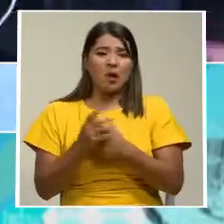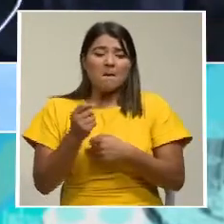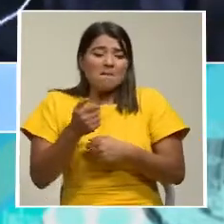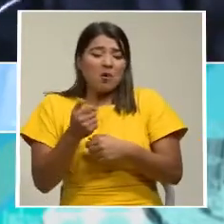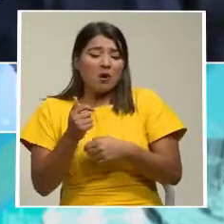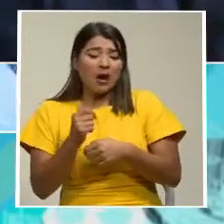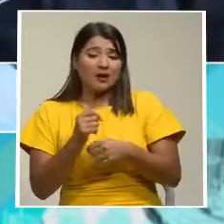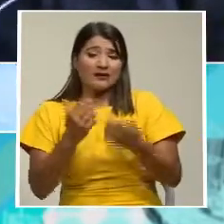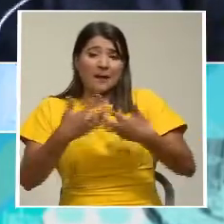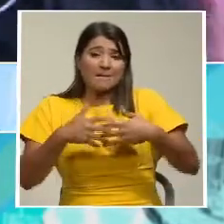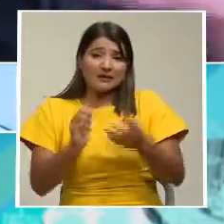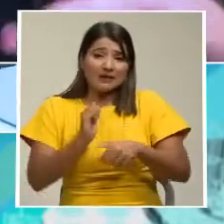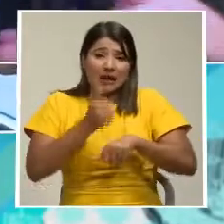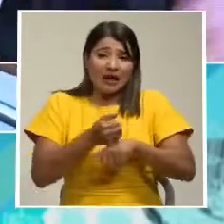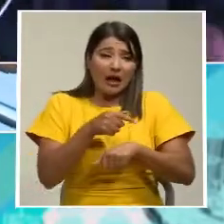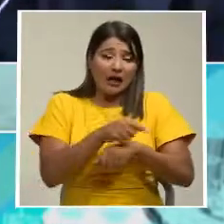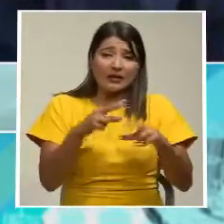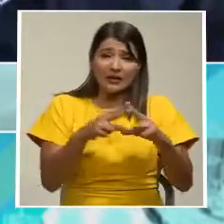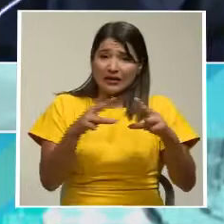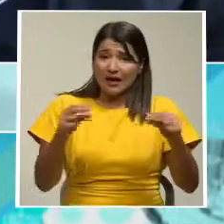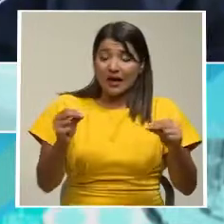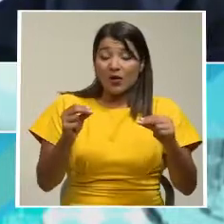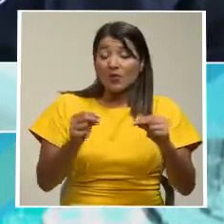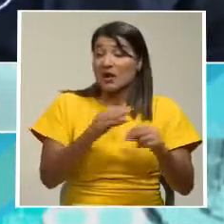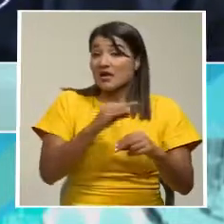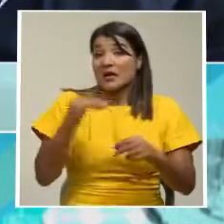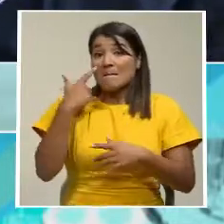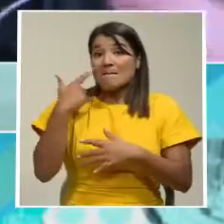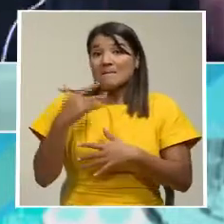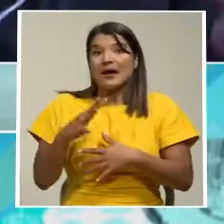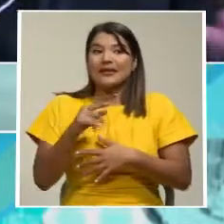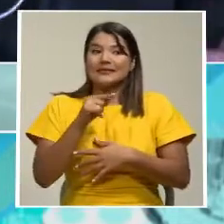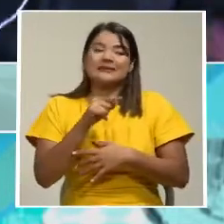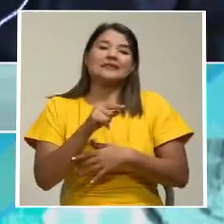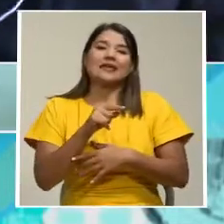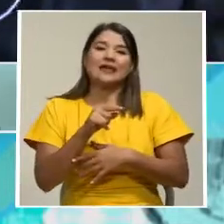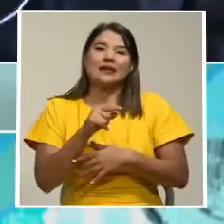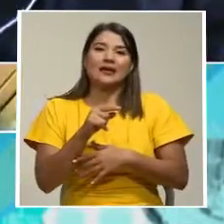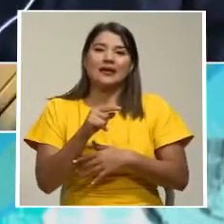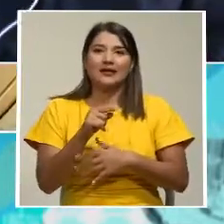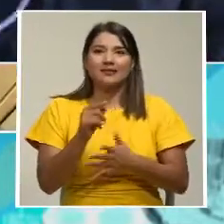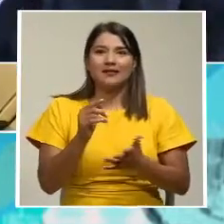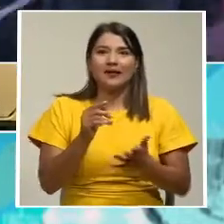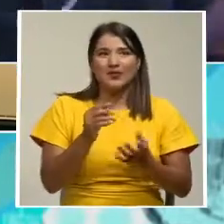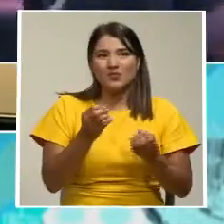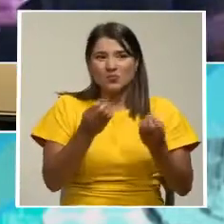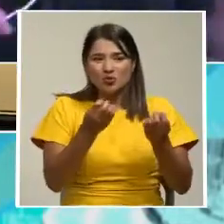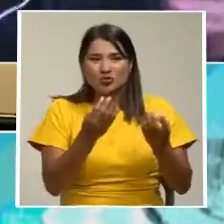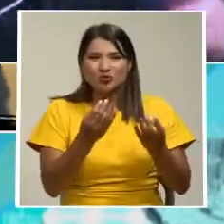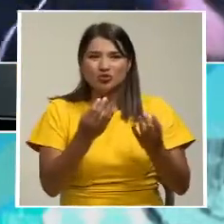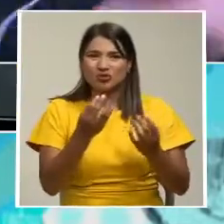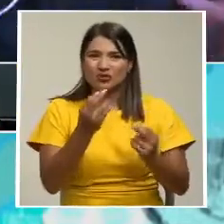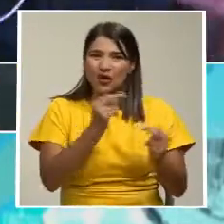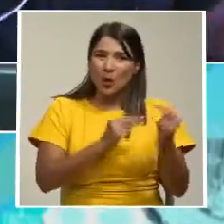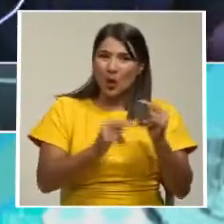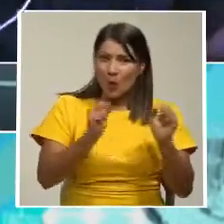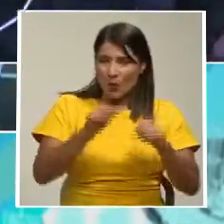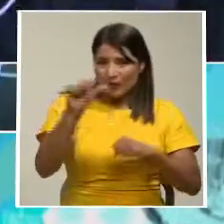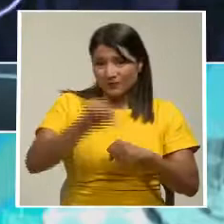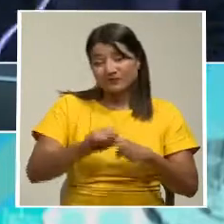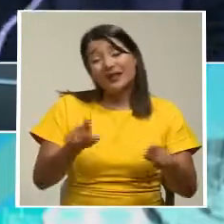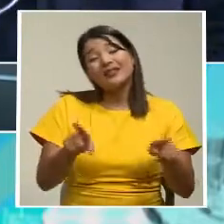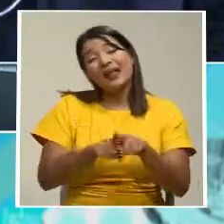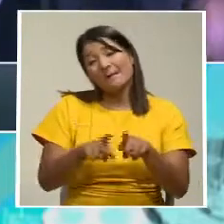jurídica de parte de los inversionistas de que esto vaya a garantizarles, ¿no?, el respeto de sus inversiones. Y además de eso, claro, está el tema de la